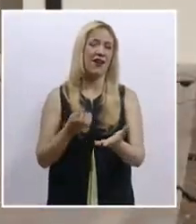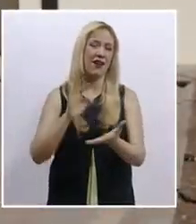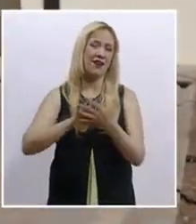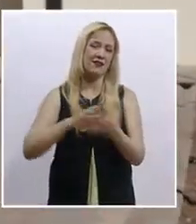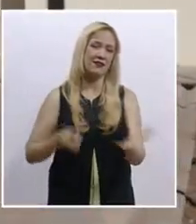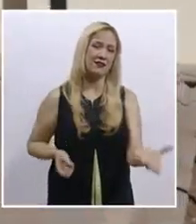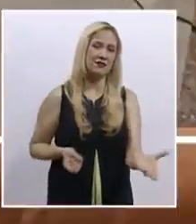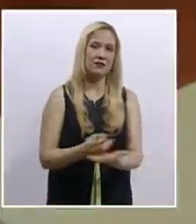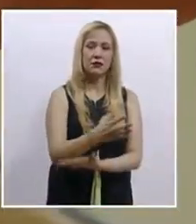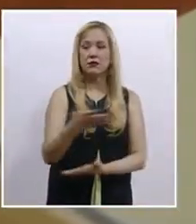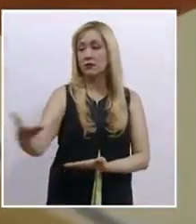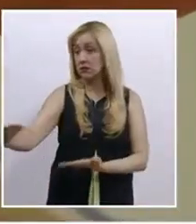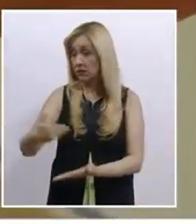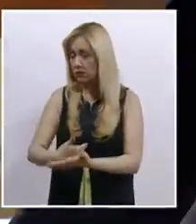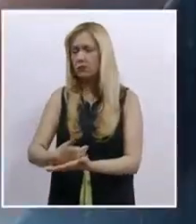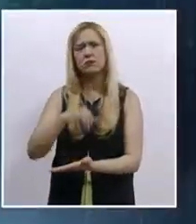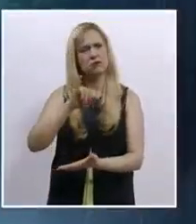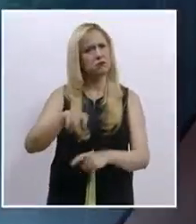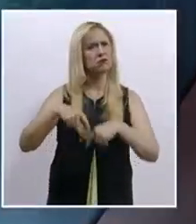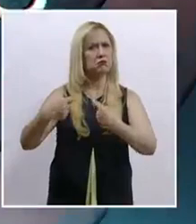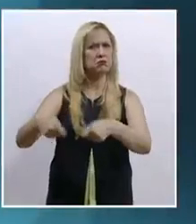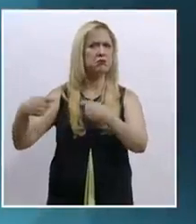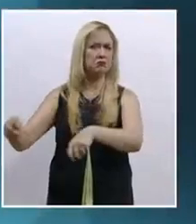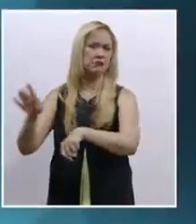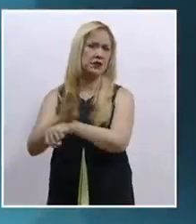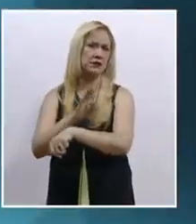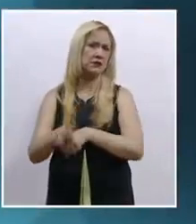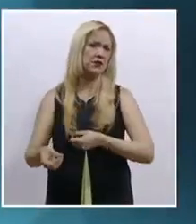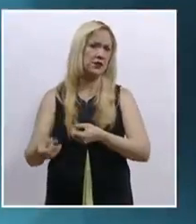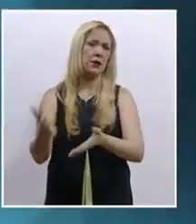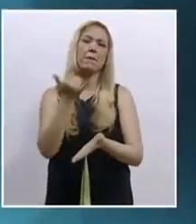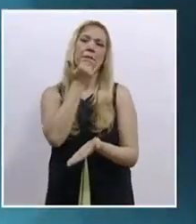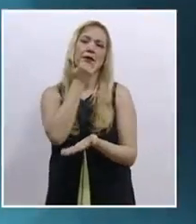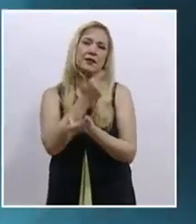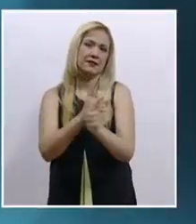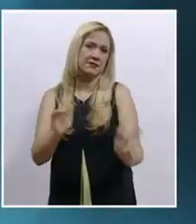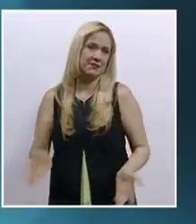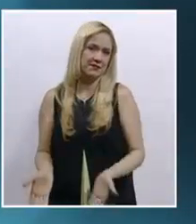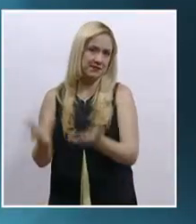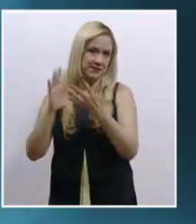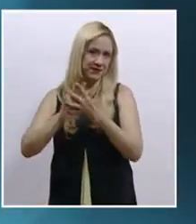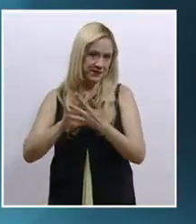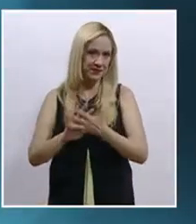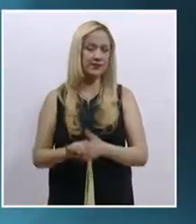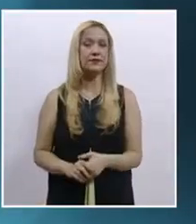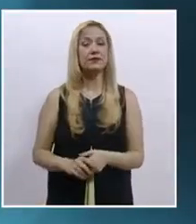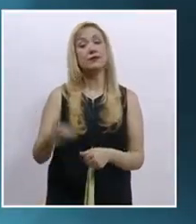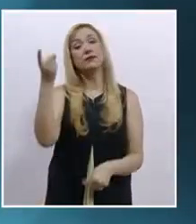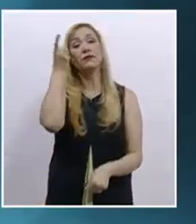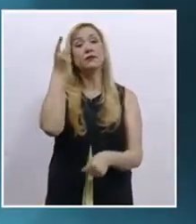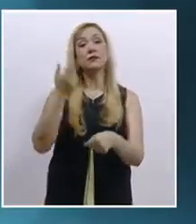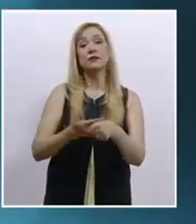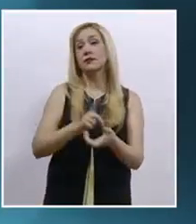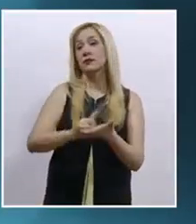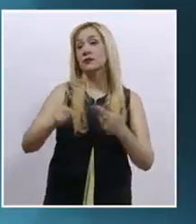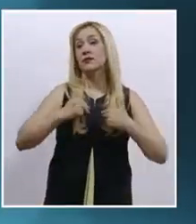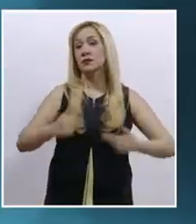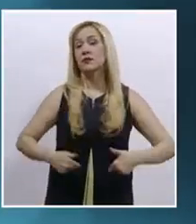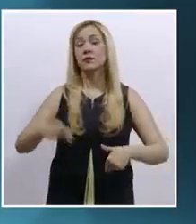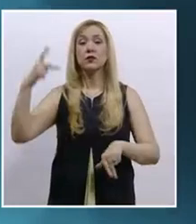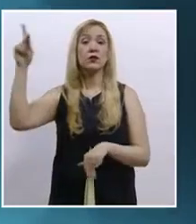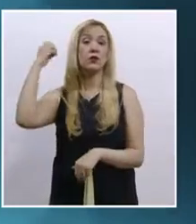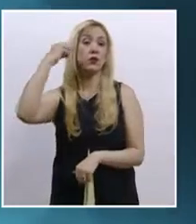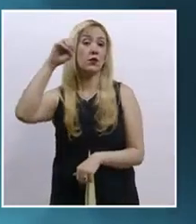personas que puedan acceder a este beneficio. La Dirección de Derechos Humanos del Consejo de la Judicatura de